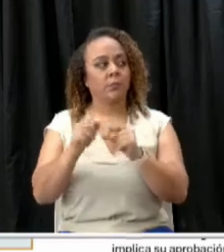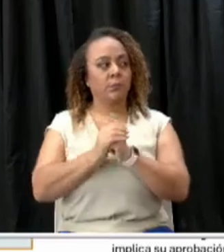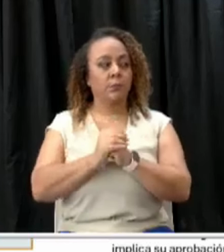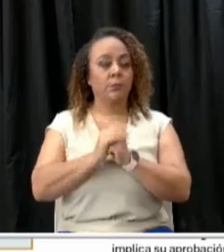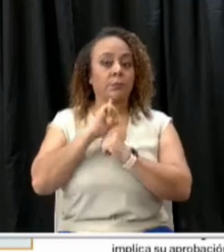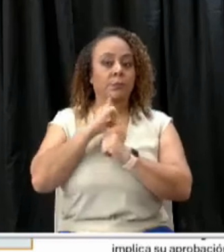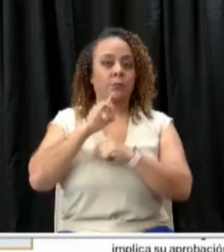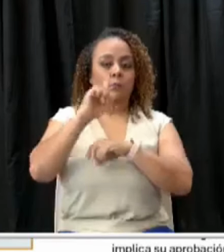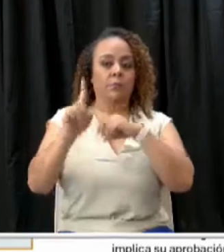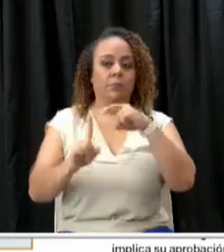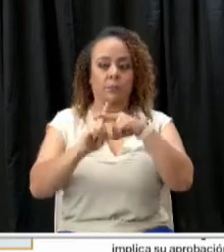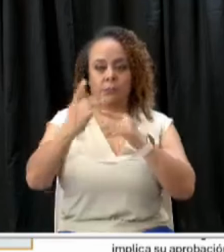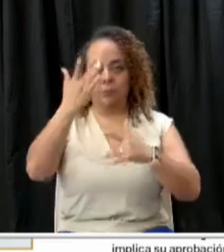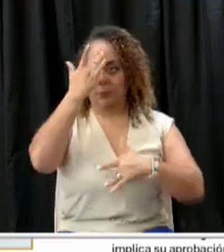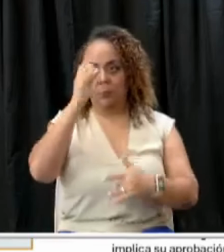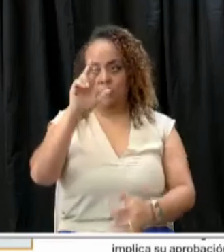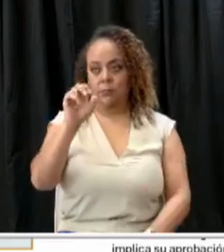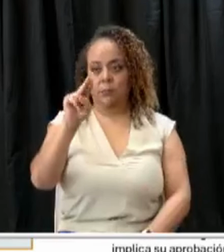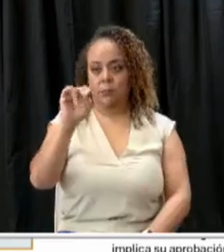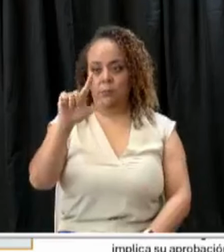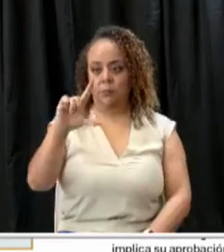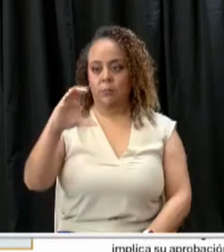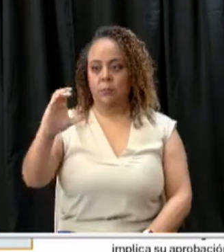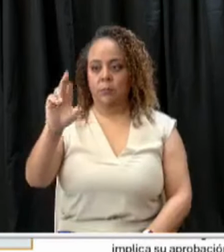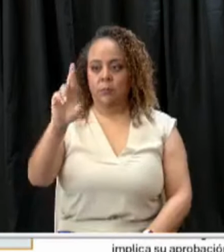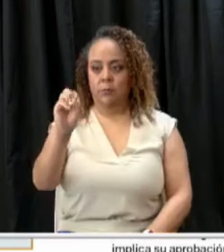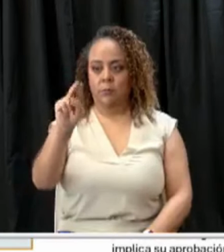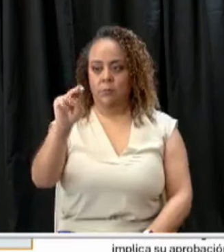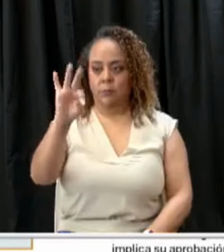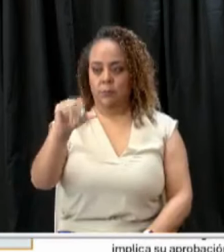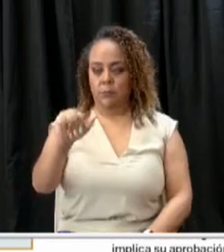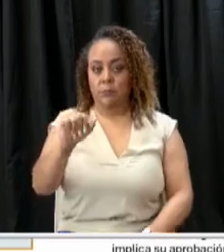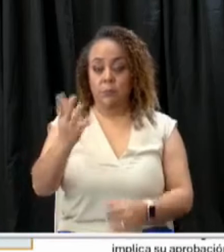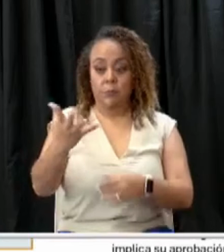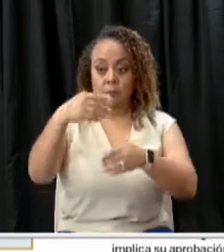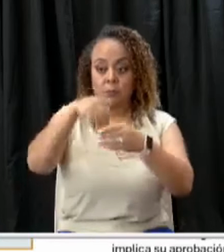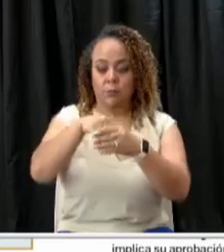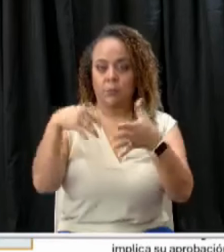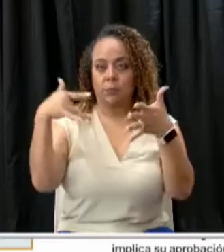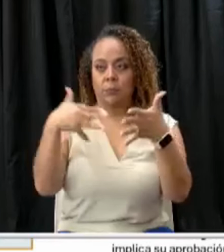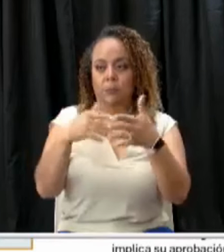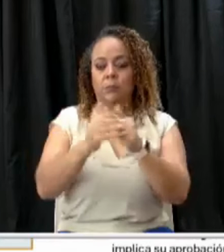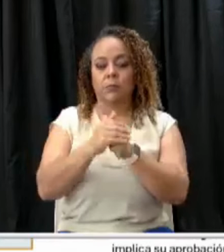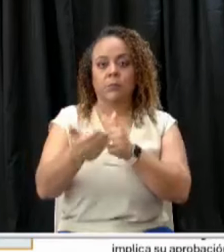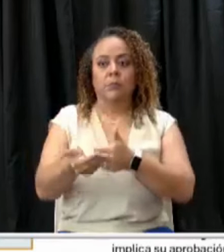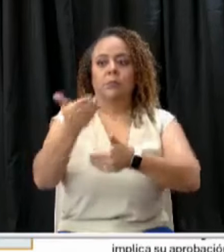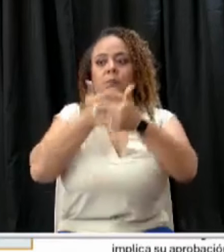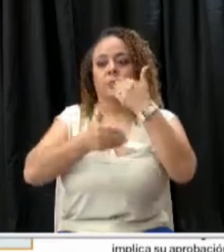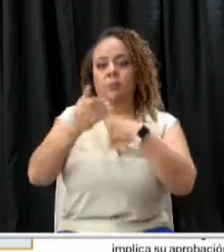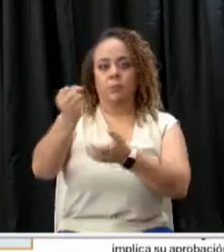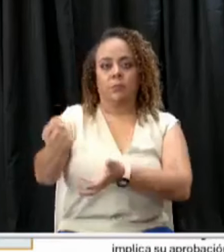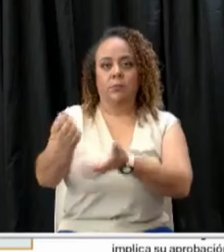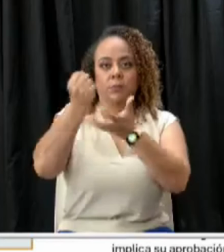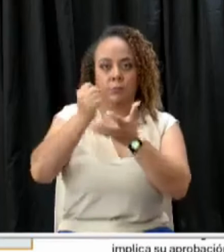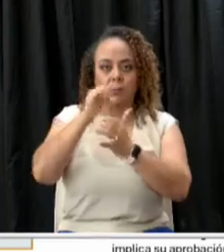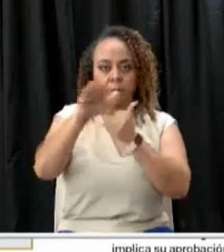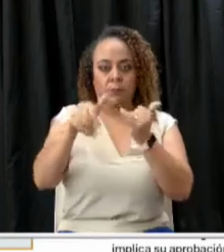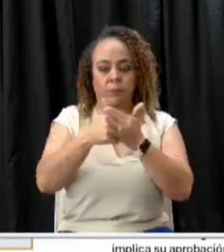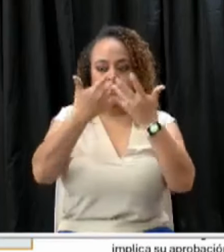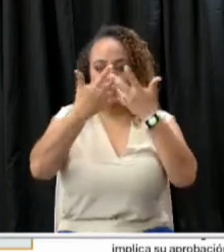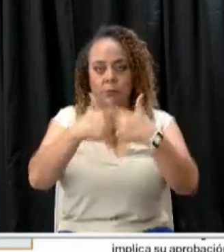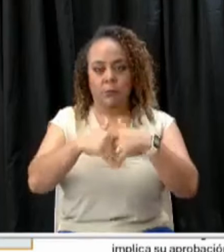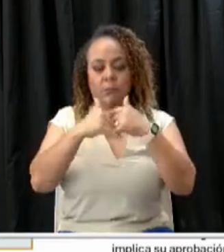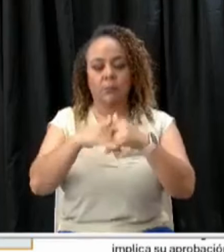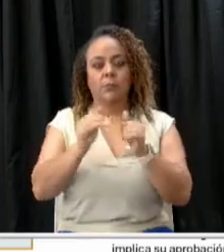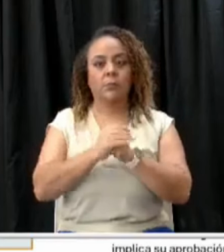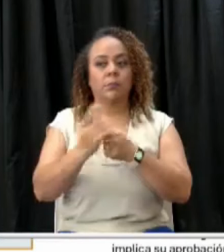agravando la aparición de la enfermedad renal crónica, incorporando el estudio de retorno de la inversión en todas aquellas empresas